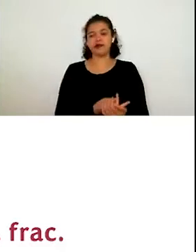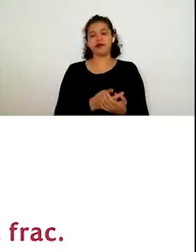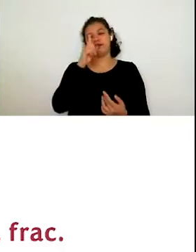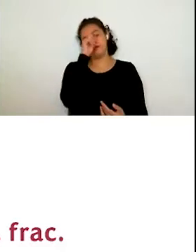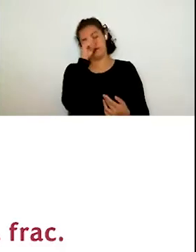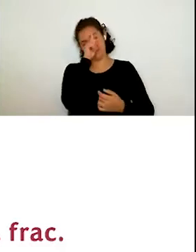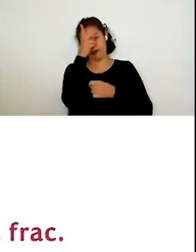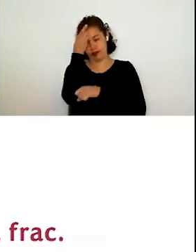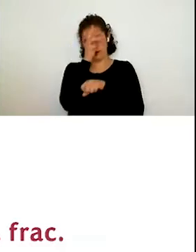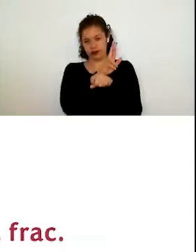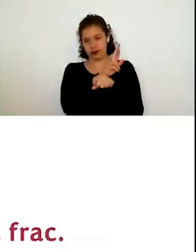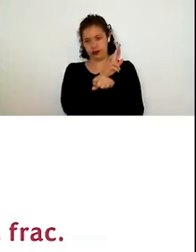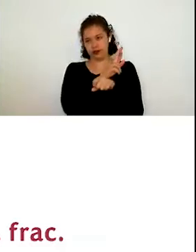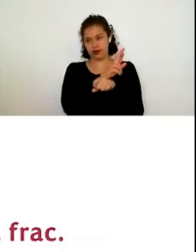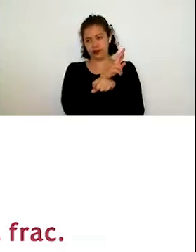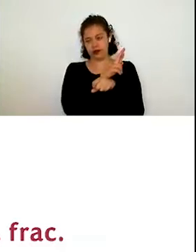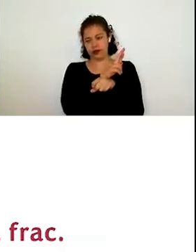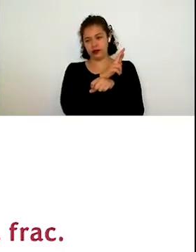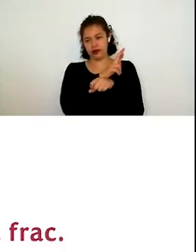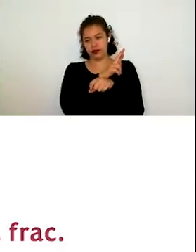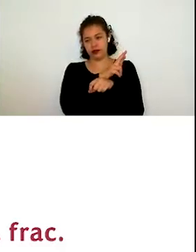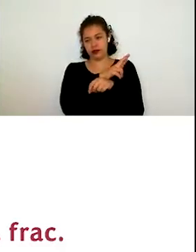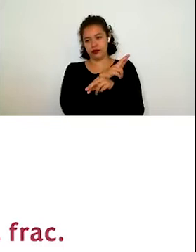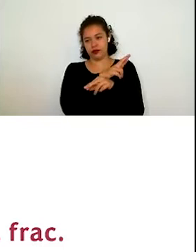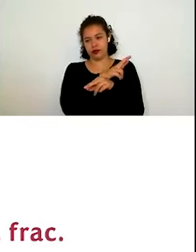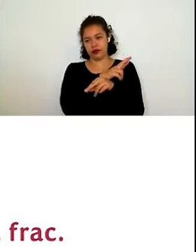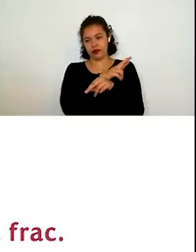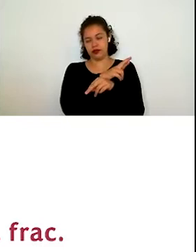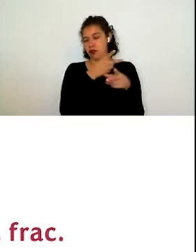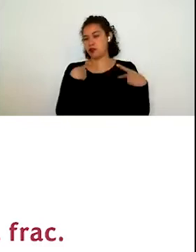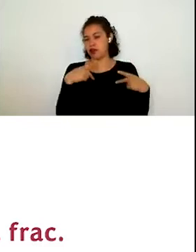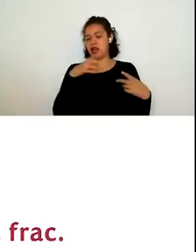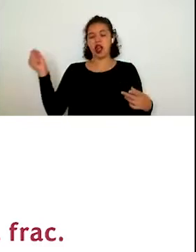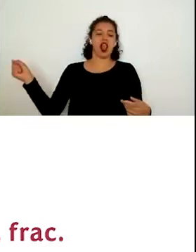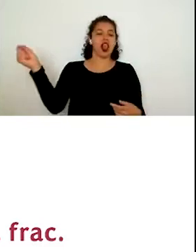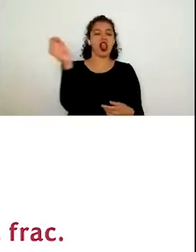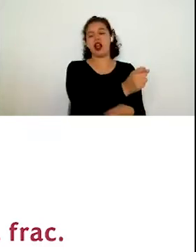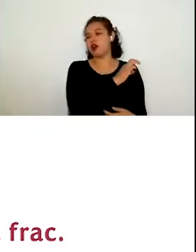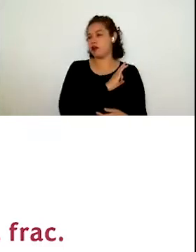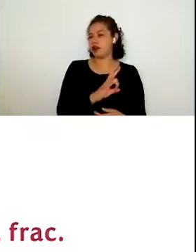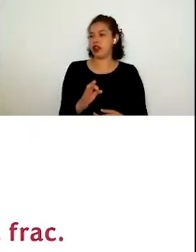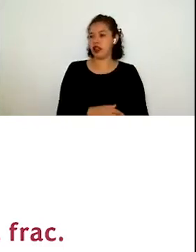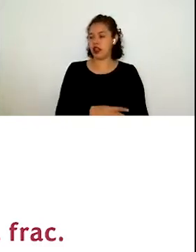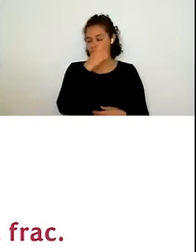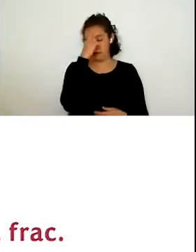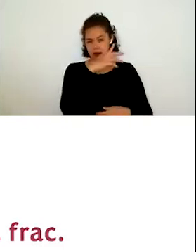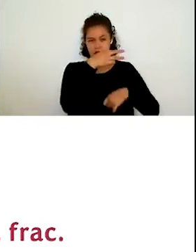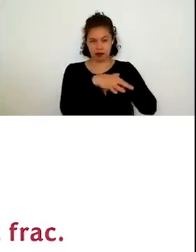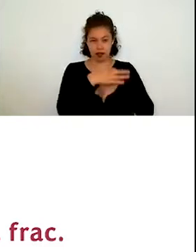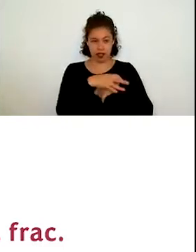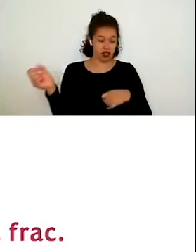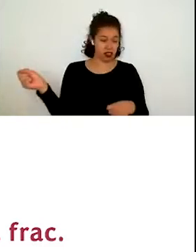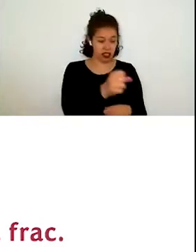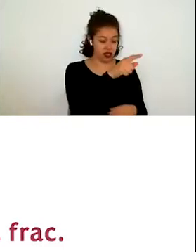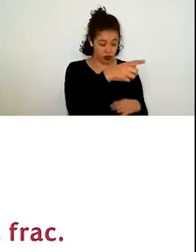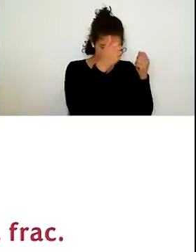puede ejercer el derecho de designar a una persona que sea provisional hasta en tanto se resuelva